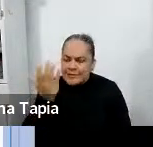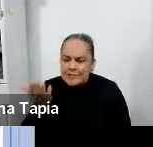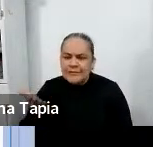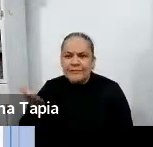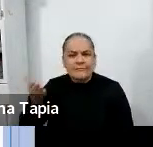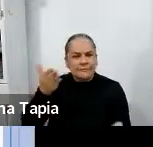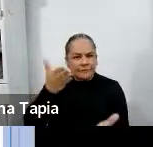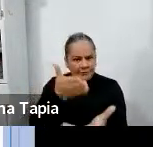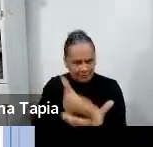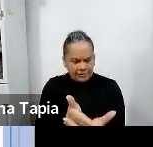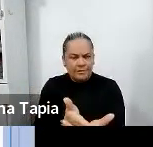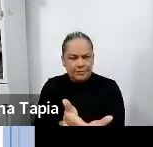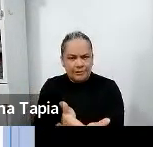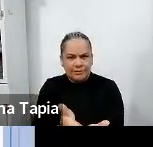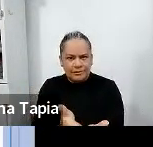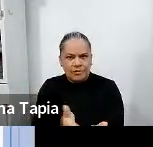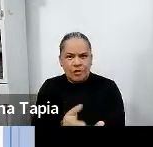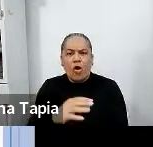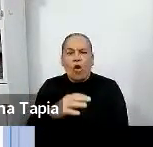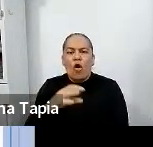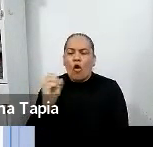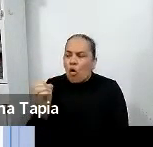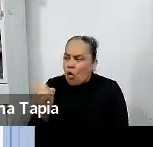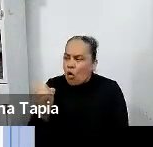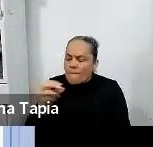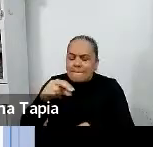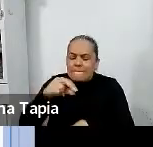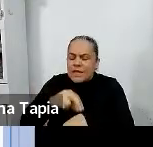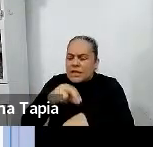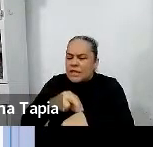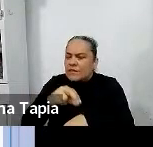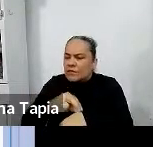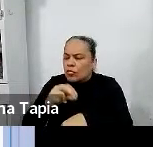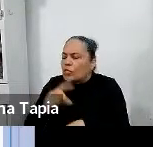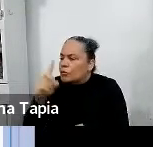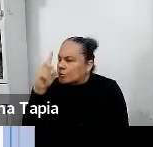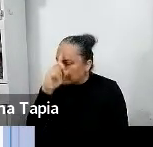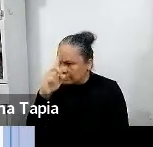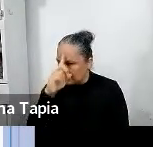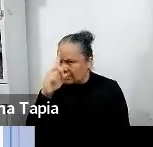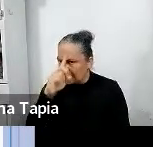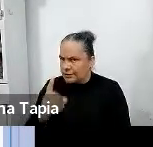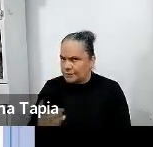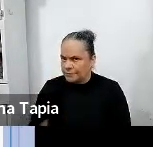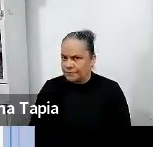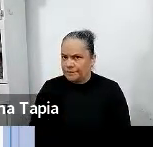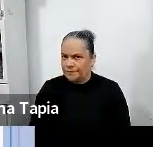decisión personal o por una indicación del tratamiento, ¿sí?